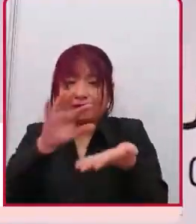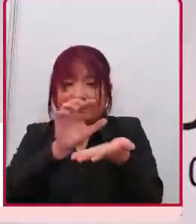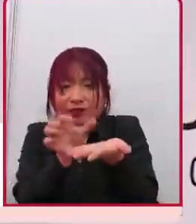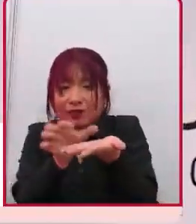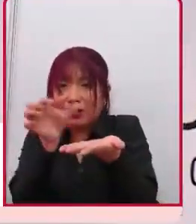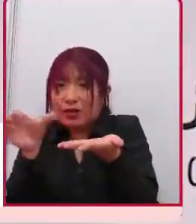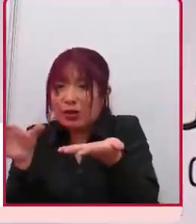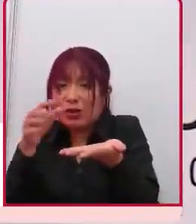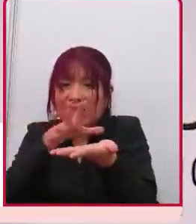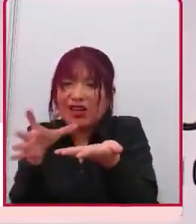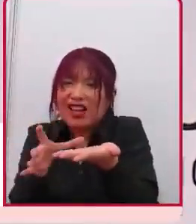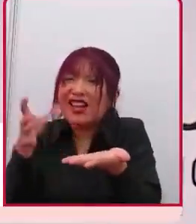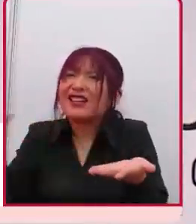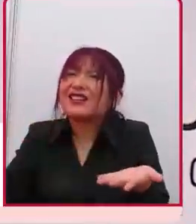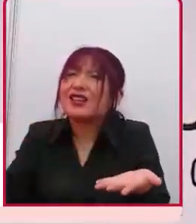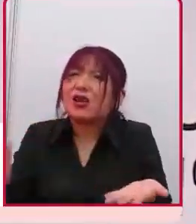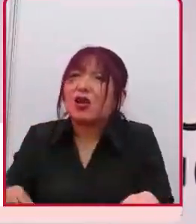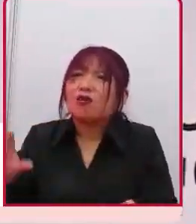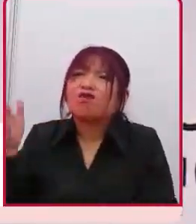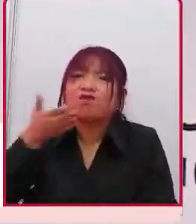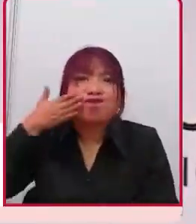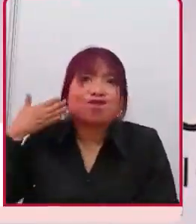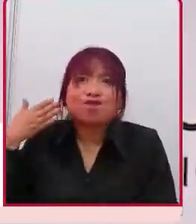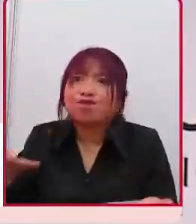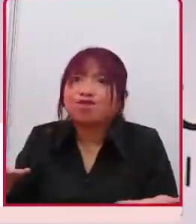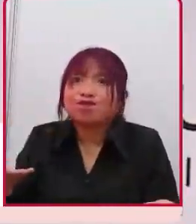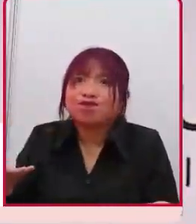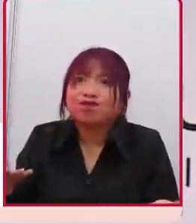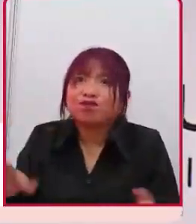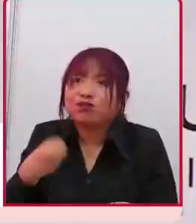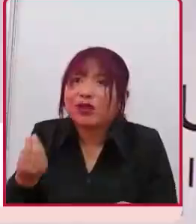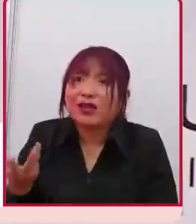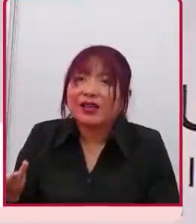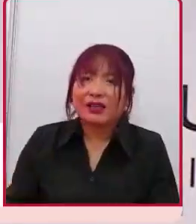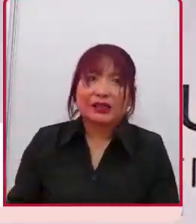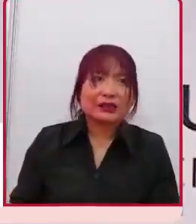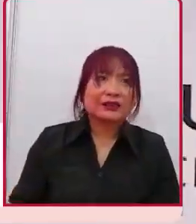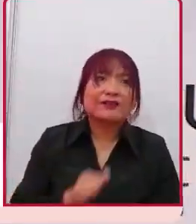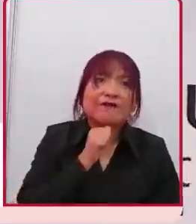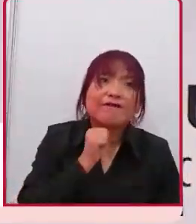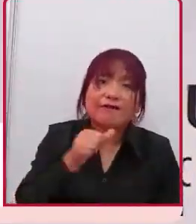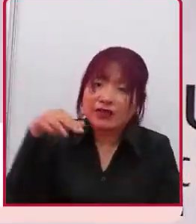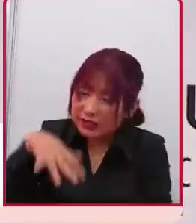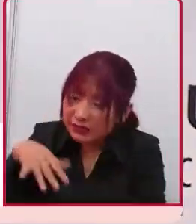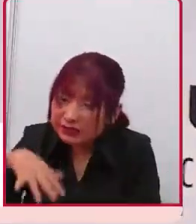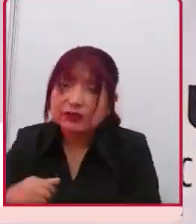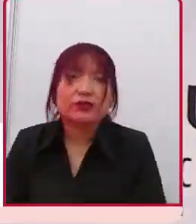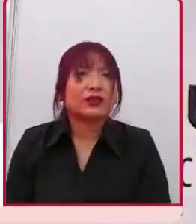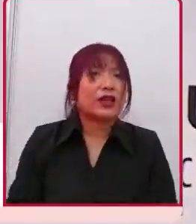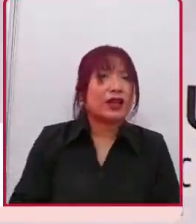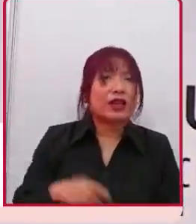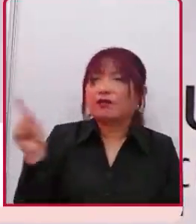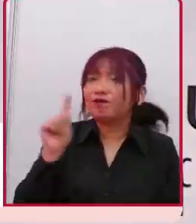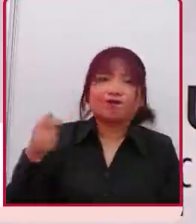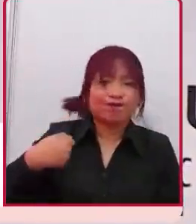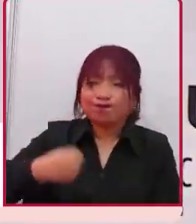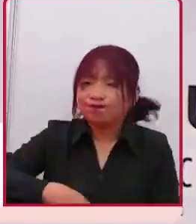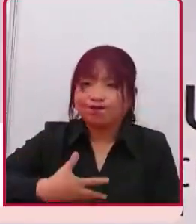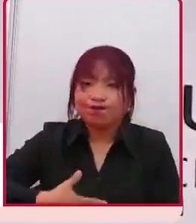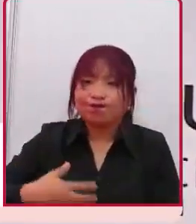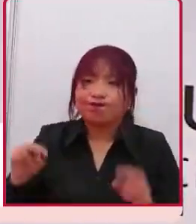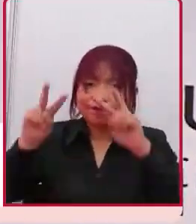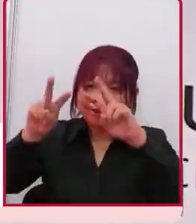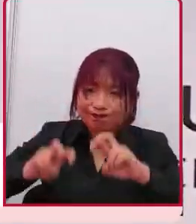el director decía, ¿y esto por qué está en blanco? Porque no hay estudios, no hemos tenido todavía, no se ha hecho la inversión. Y a pesar de